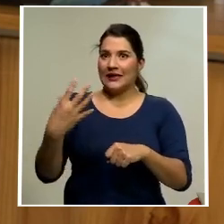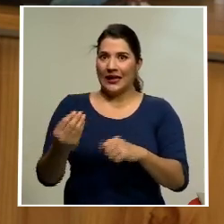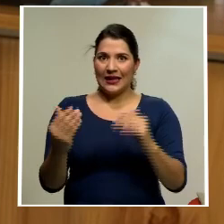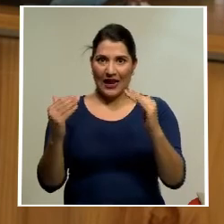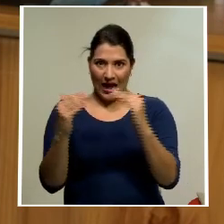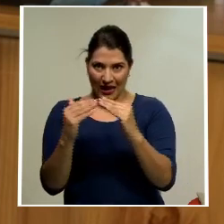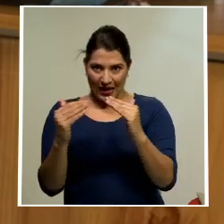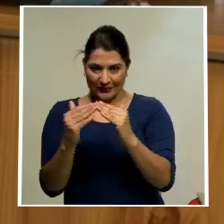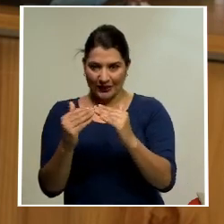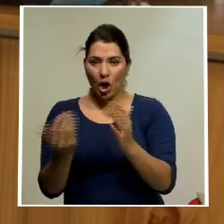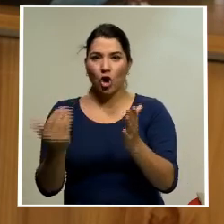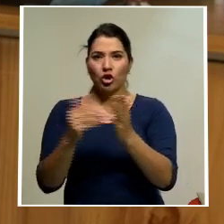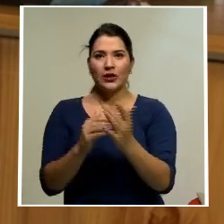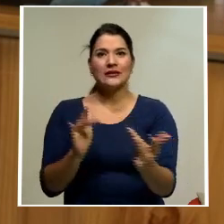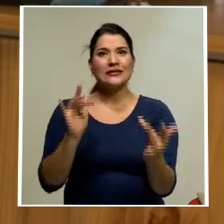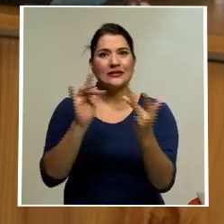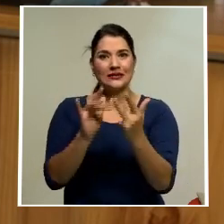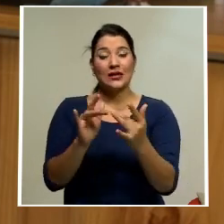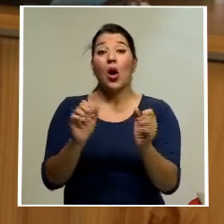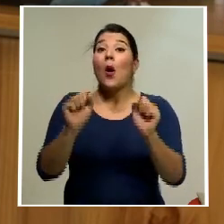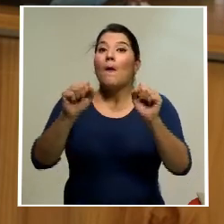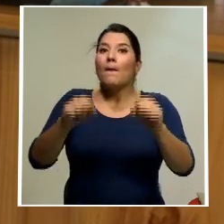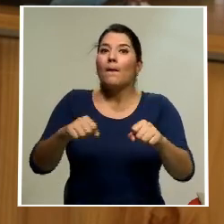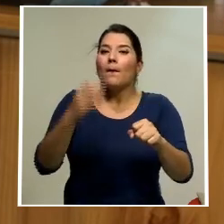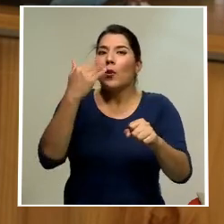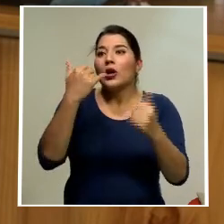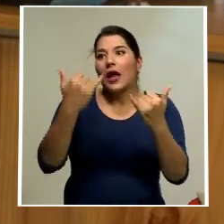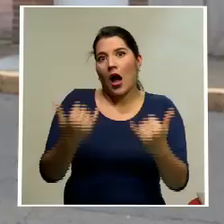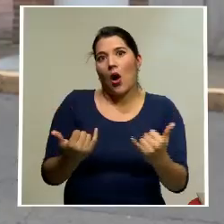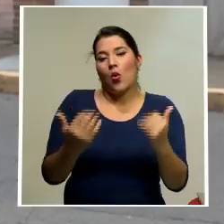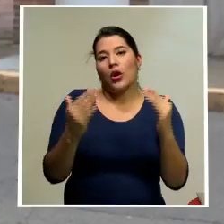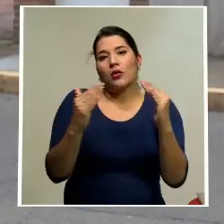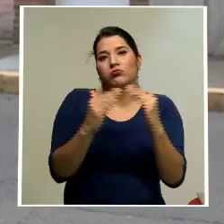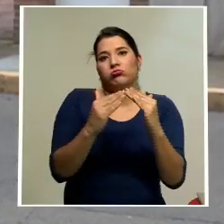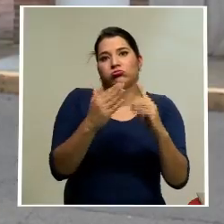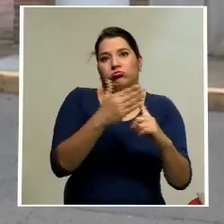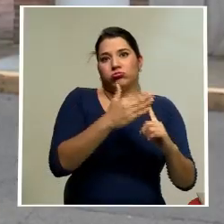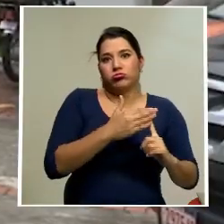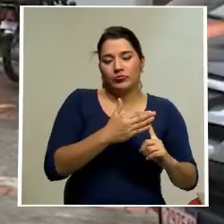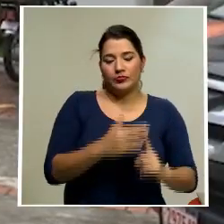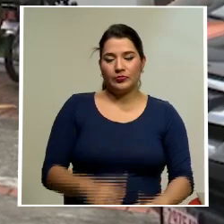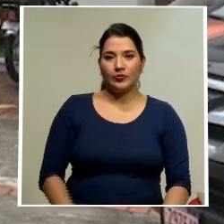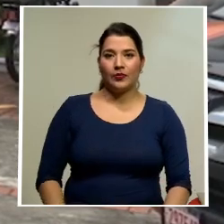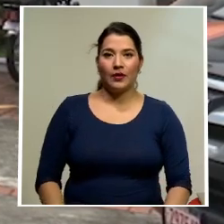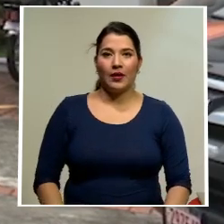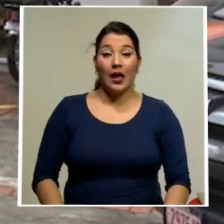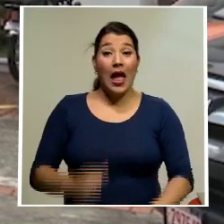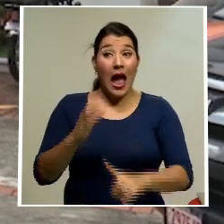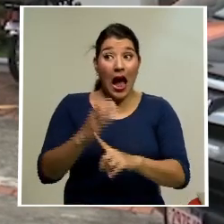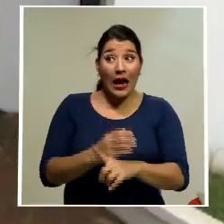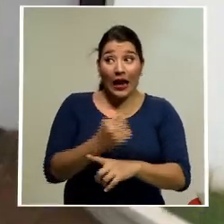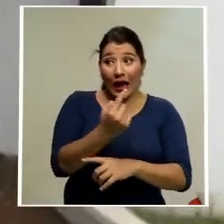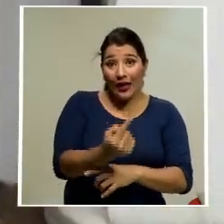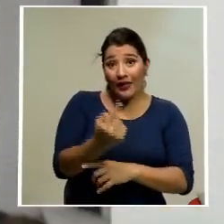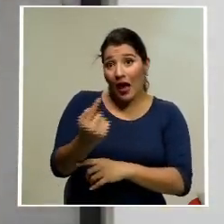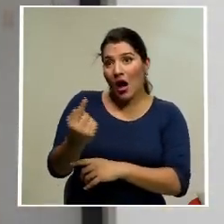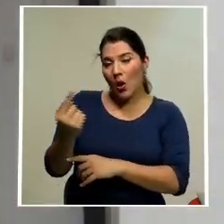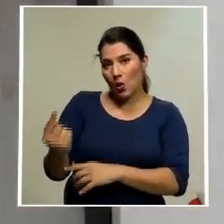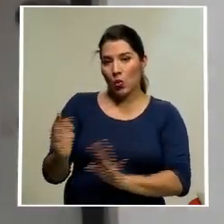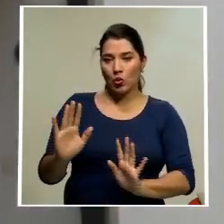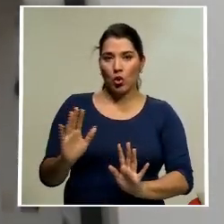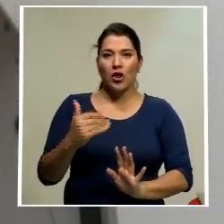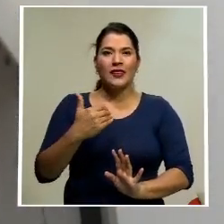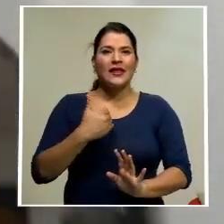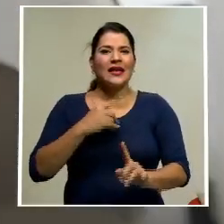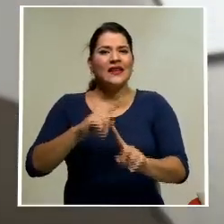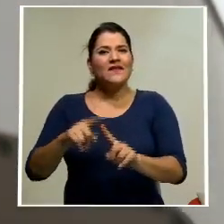sí estamos en un periodo un poco de aislamiento que necesitamos esa reconexión, cada uno a su manera. Hay unos que les gusta venir